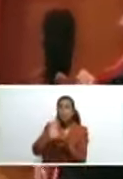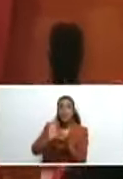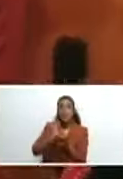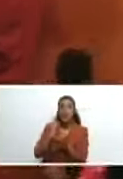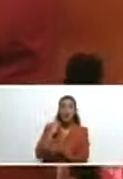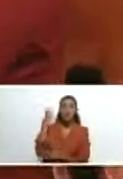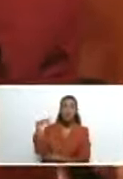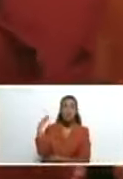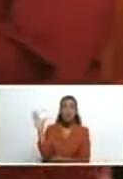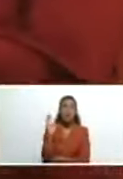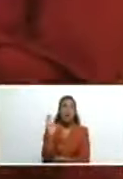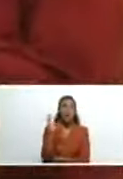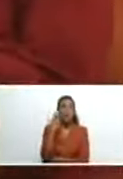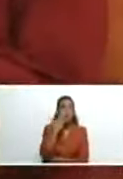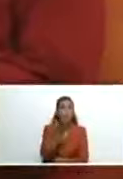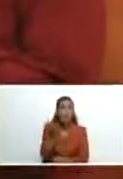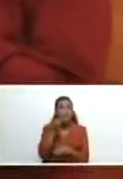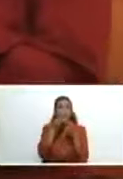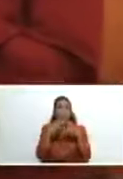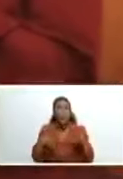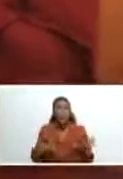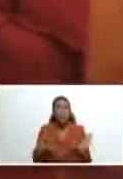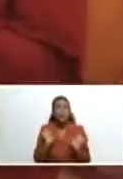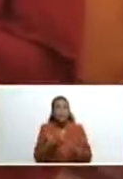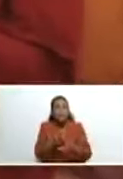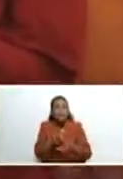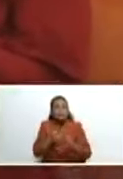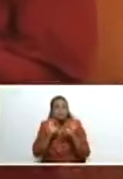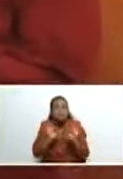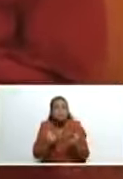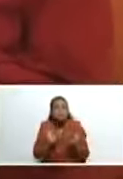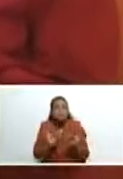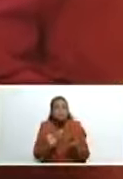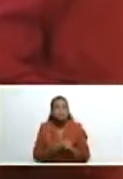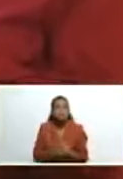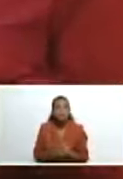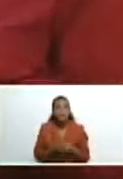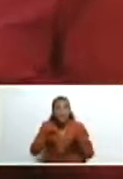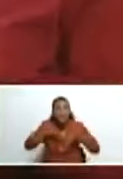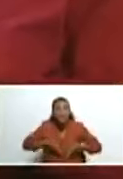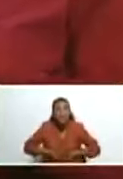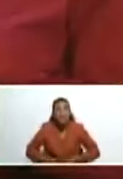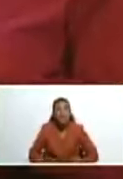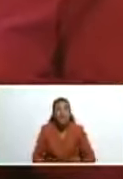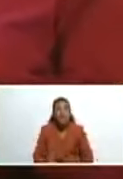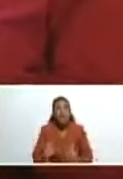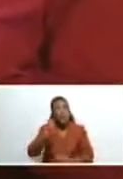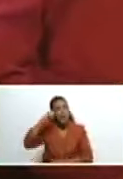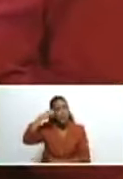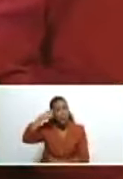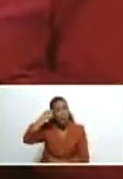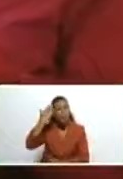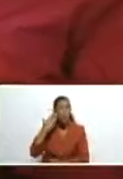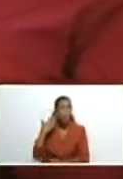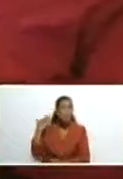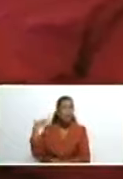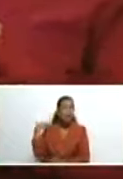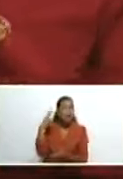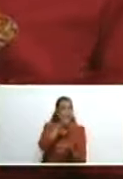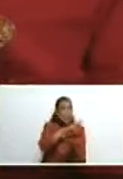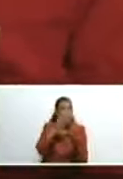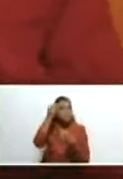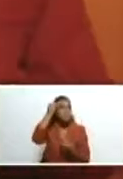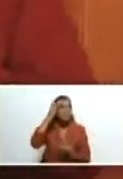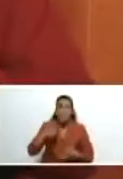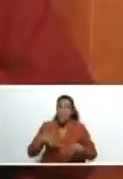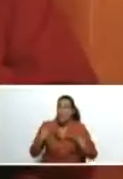nuestra ciudad de Caracas, en este lugar sagrado. donde nació el Libertador, donde lo recordamos. Y me da